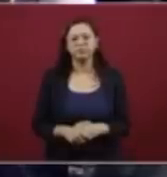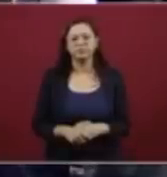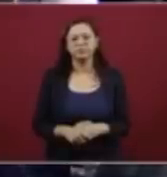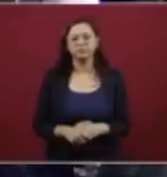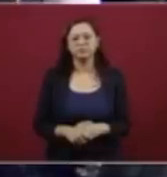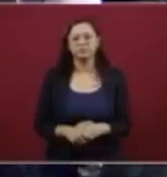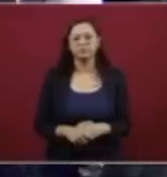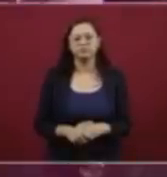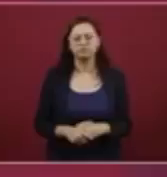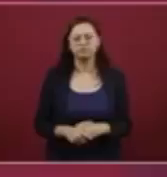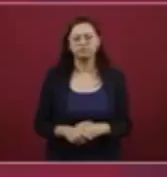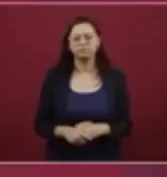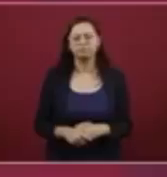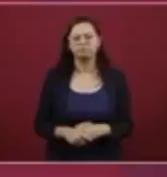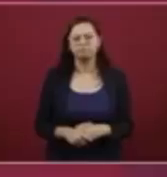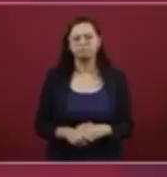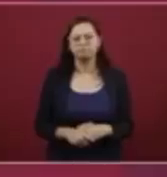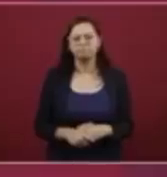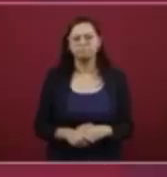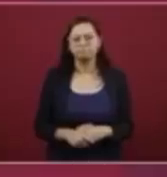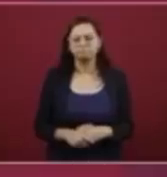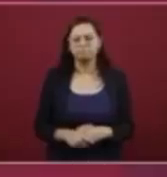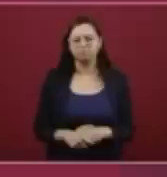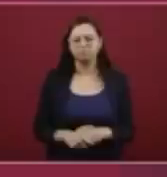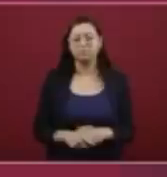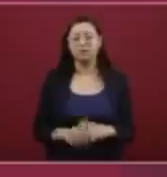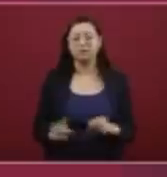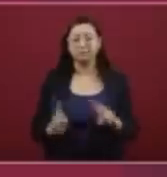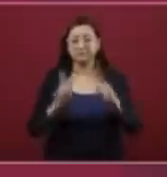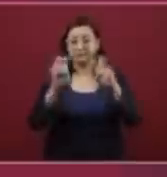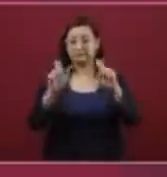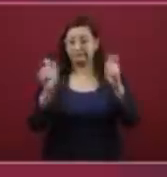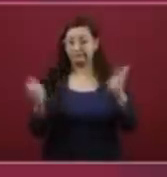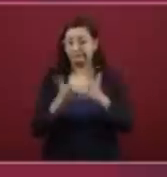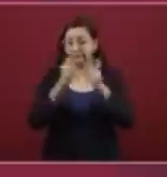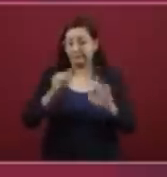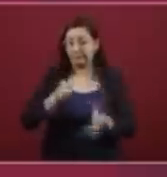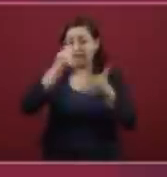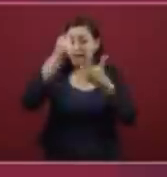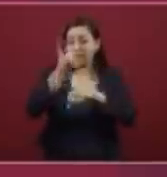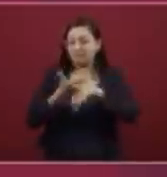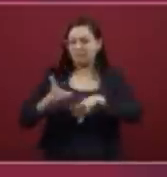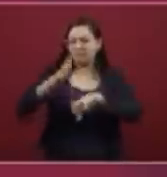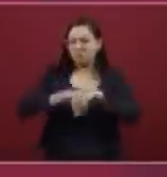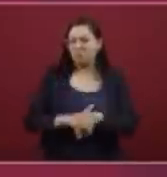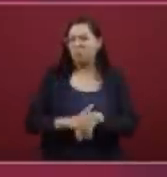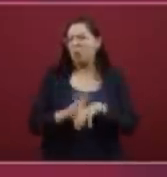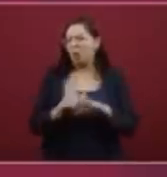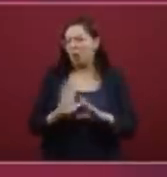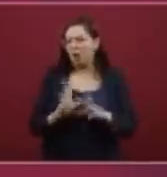que acerca de la administración de los fondos, eso se puede resolver